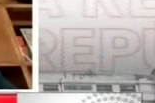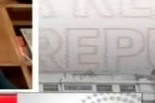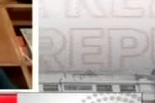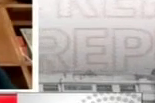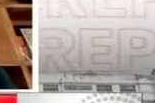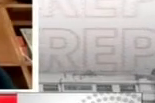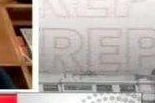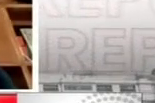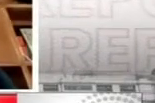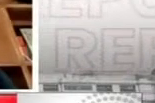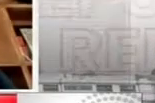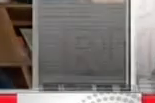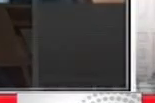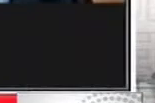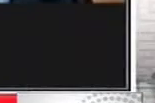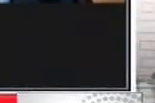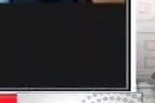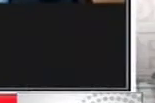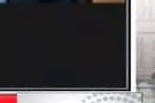gracias.